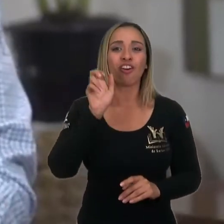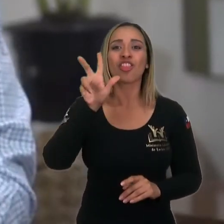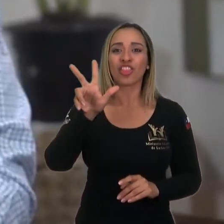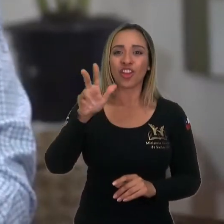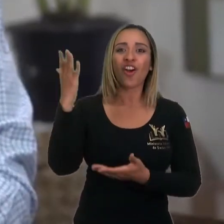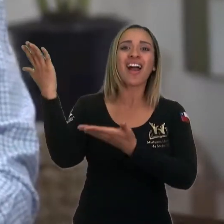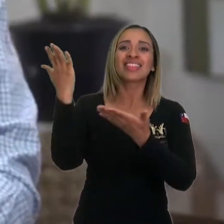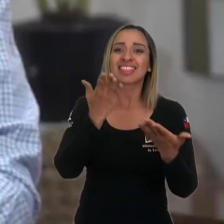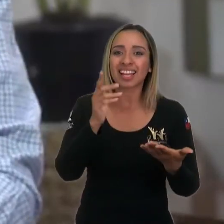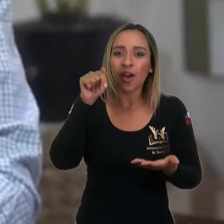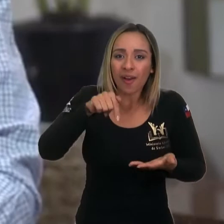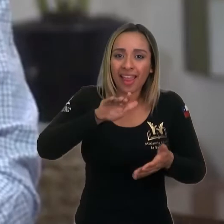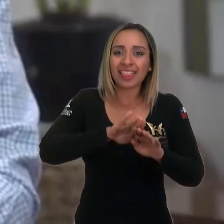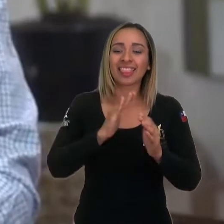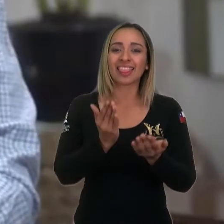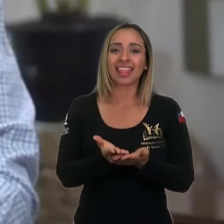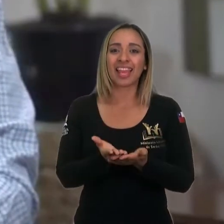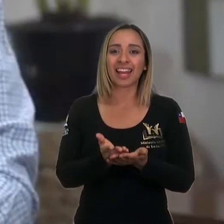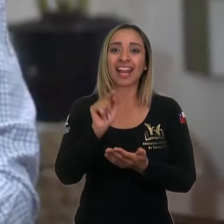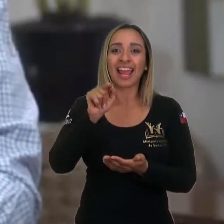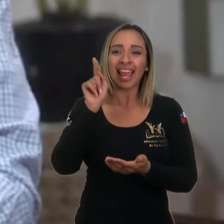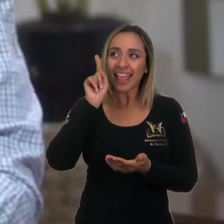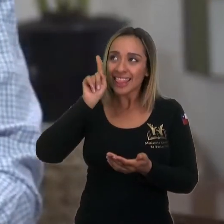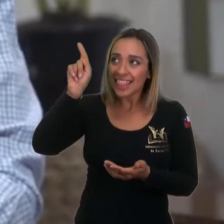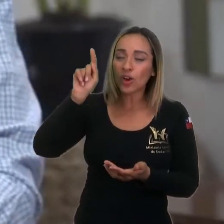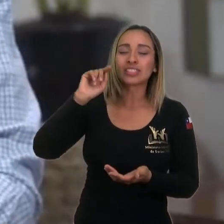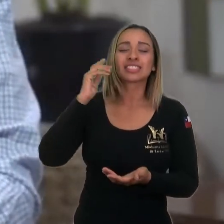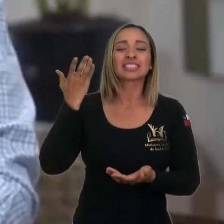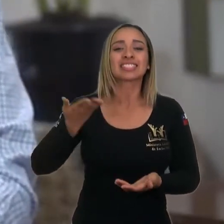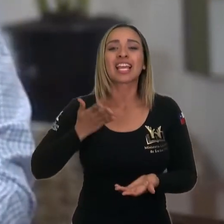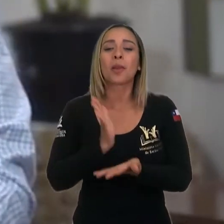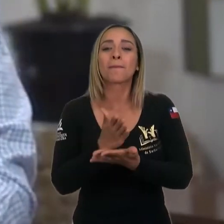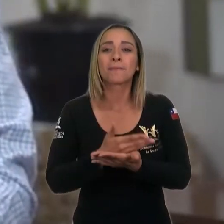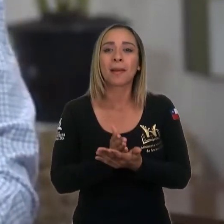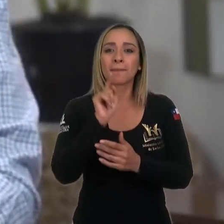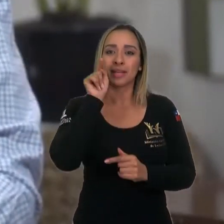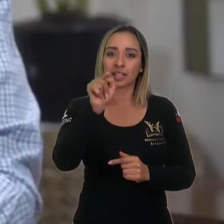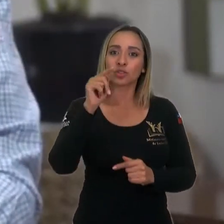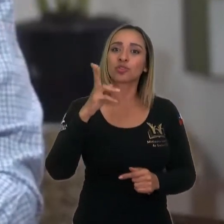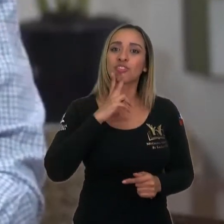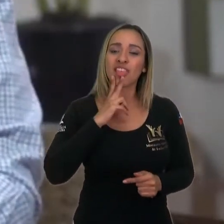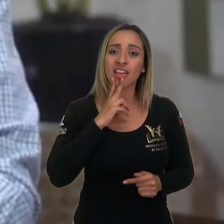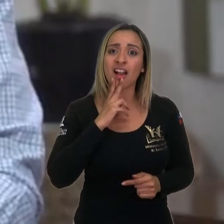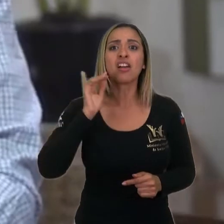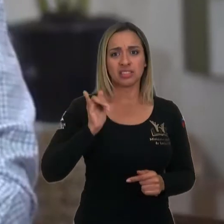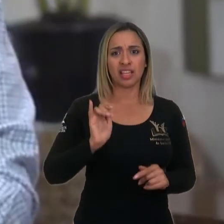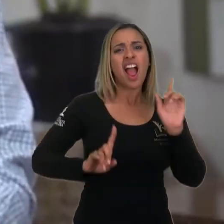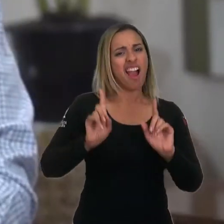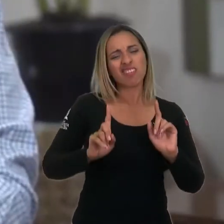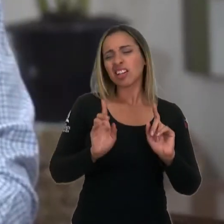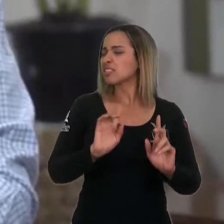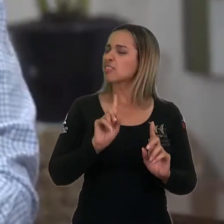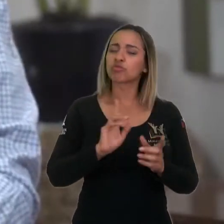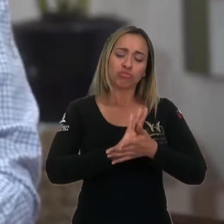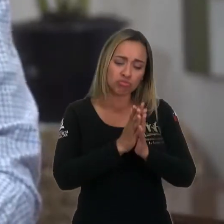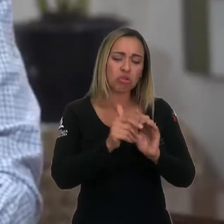quiso, porque Dios tiene un plan para tu vida, porque Dios tiene un propósito para ti, y aunque las cosas no salgan como tú quieres,